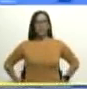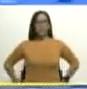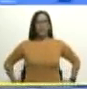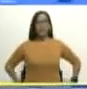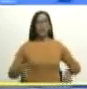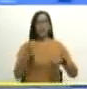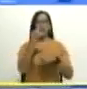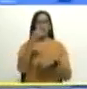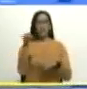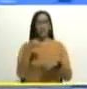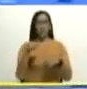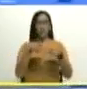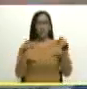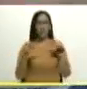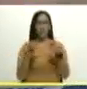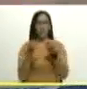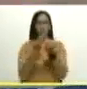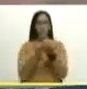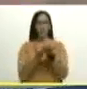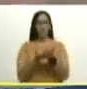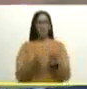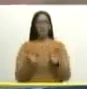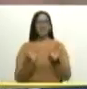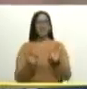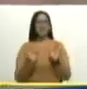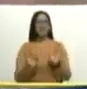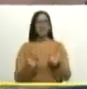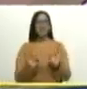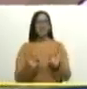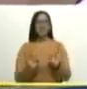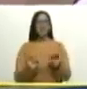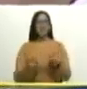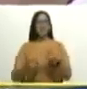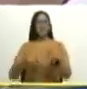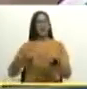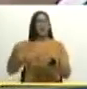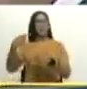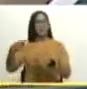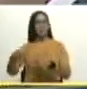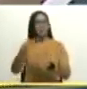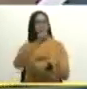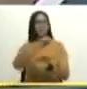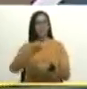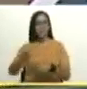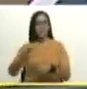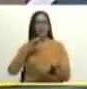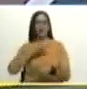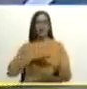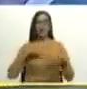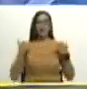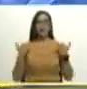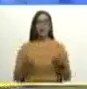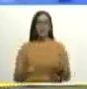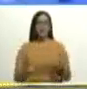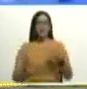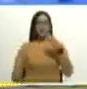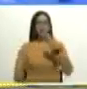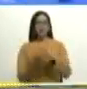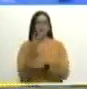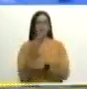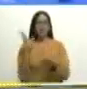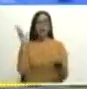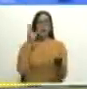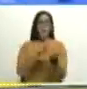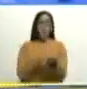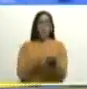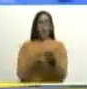económica especial que en las próximas semanas estaremos ya lanzando, aprobando